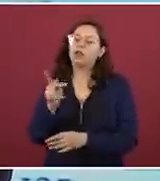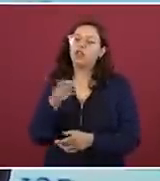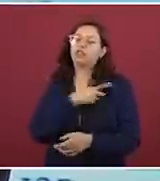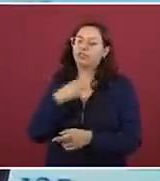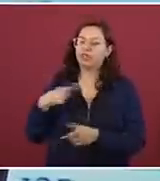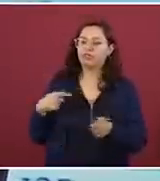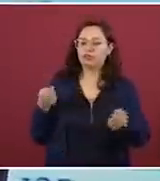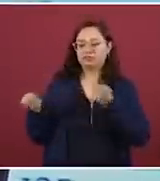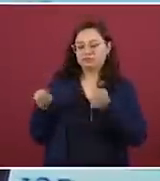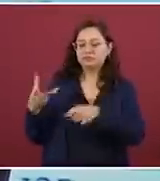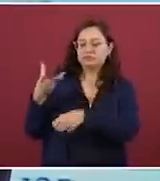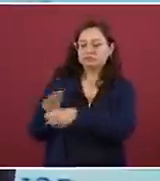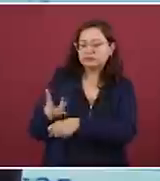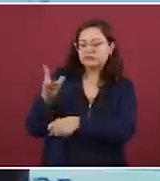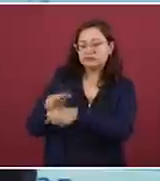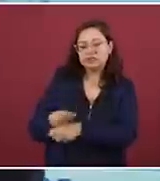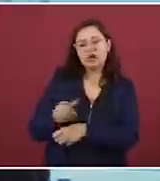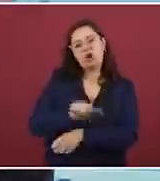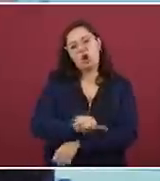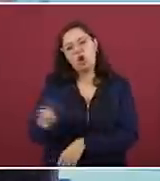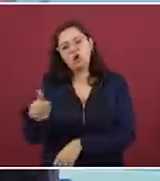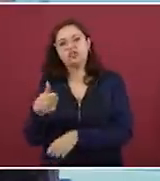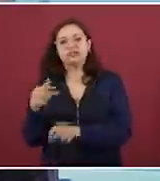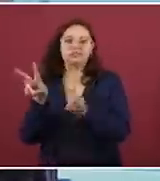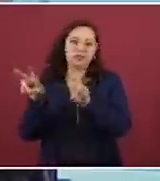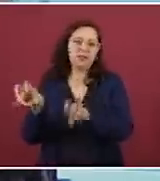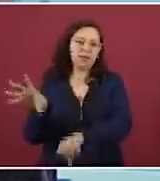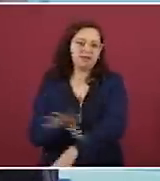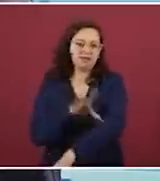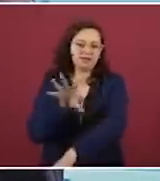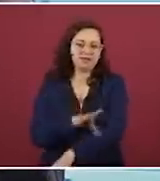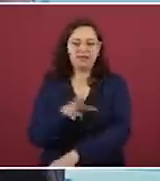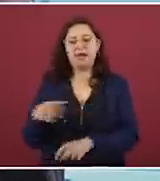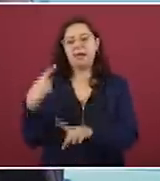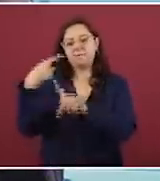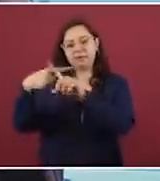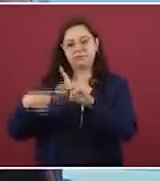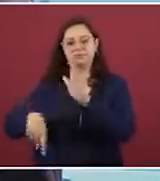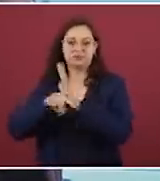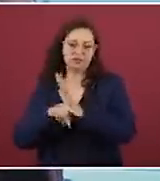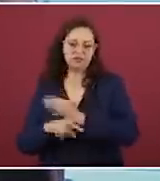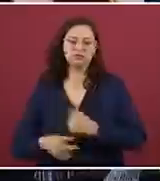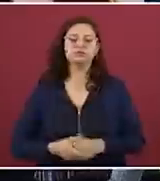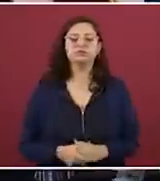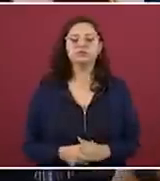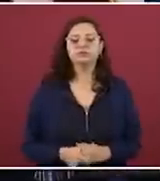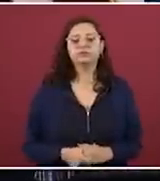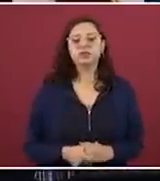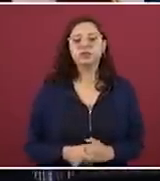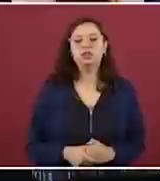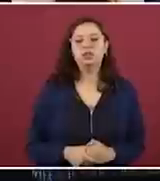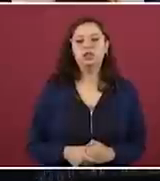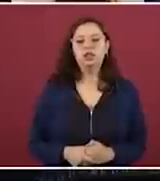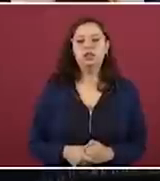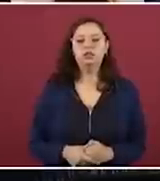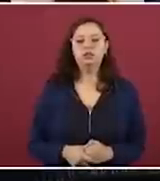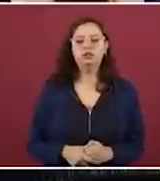hay otras tantas, como ya cité, que tuvieron problemas con las pilas del aparato. El siguiente, por